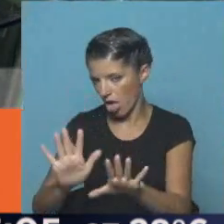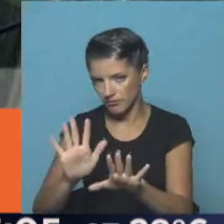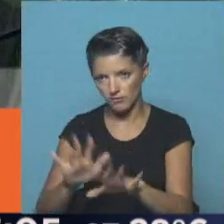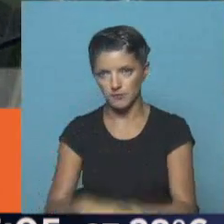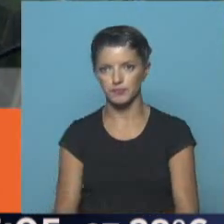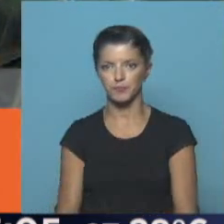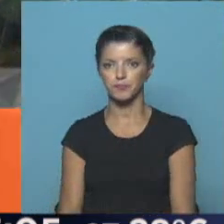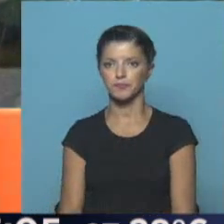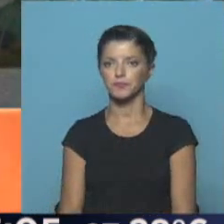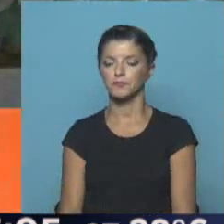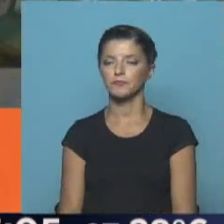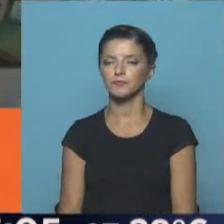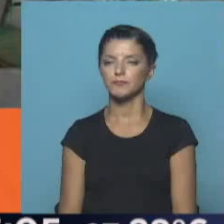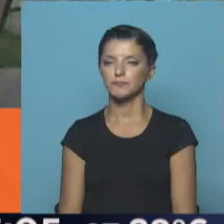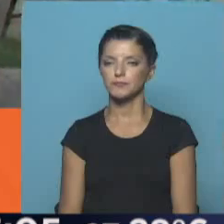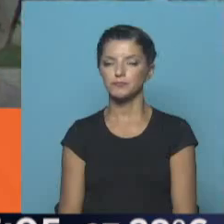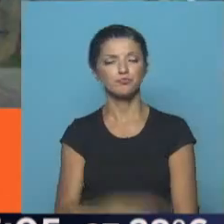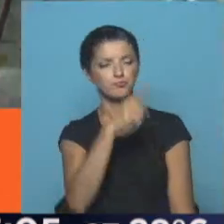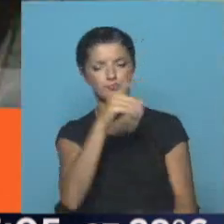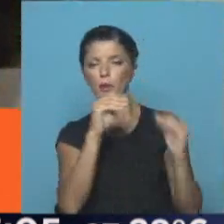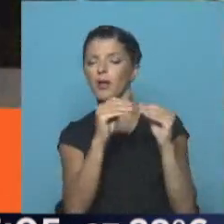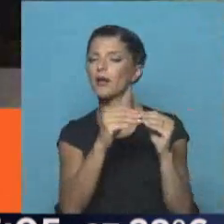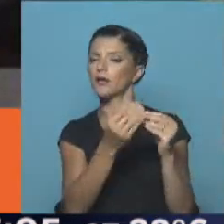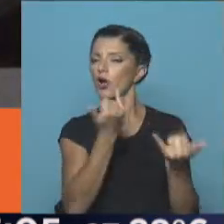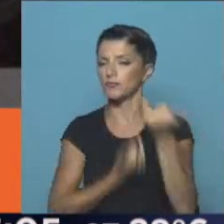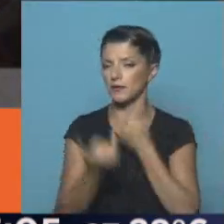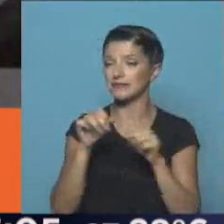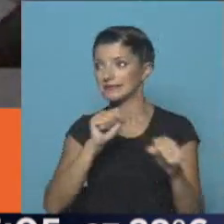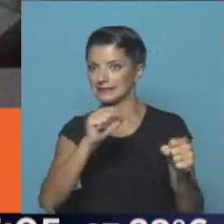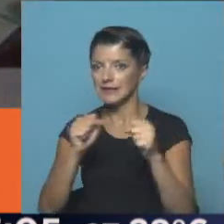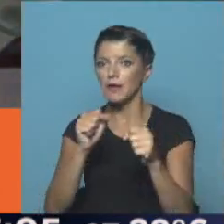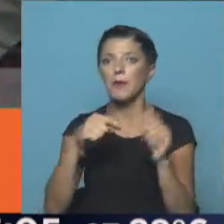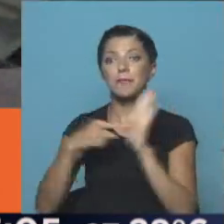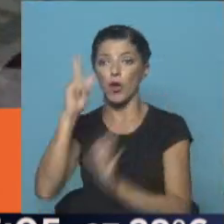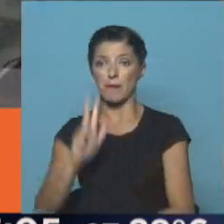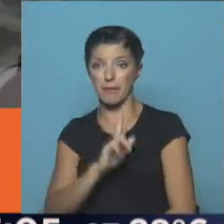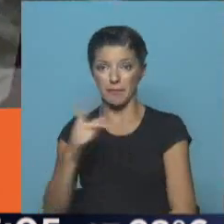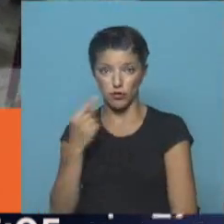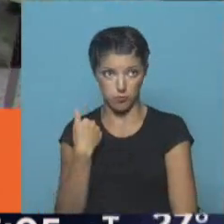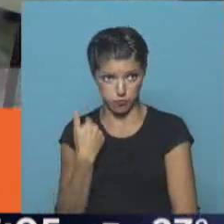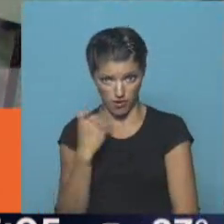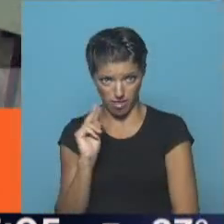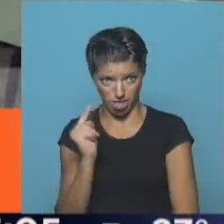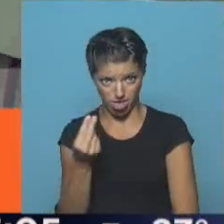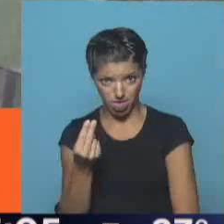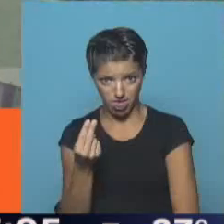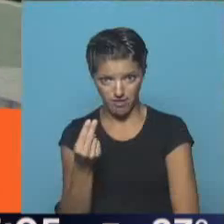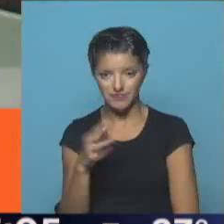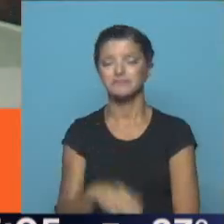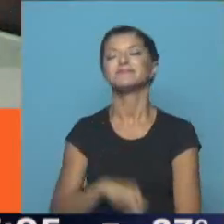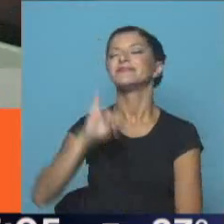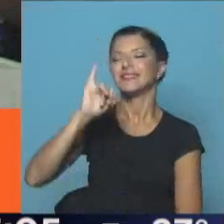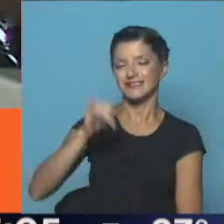Jorge, José recién hablaba, tambalea y cruje, y el Papa dijo puede morirse. El Papa sí, efectivamente, pero dijo que